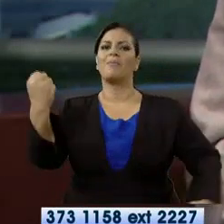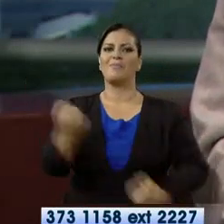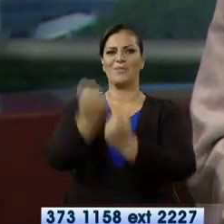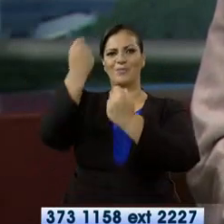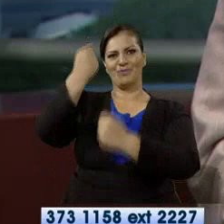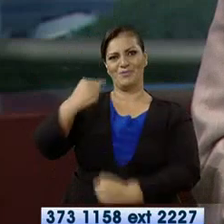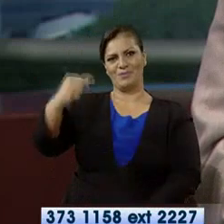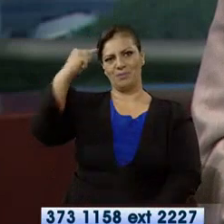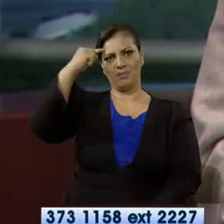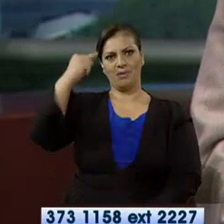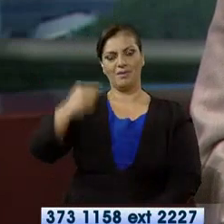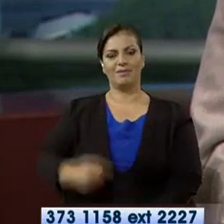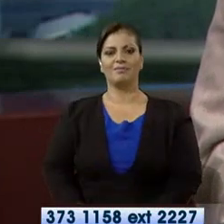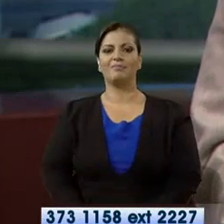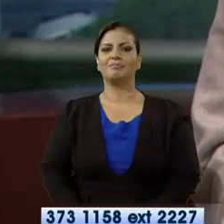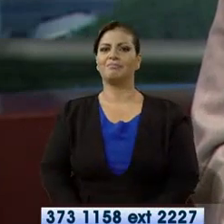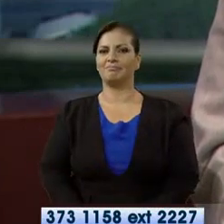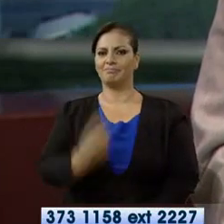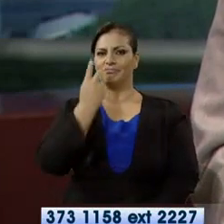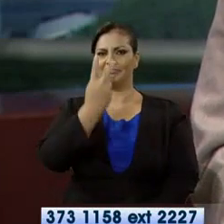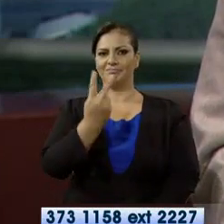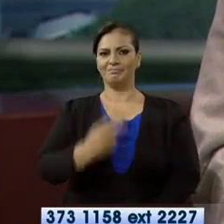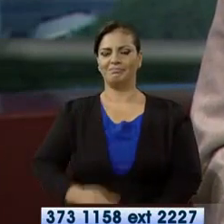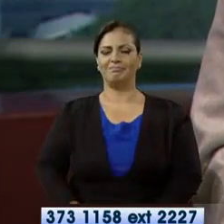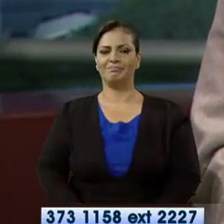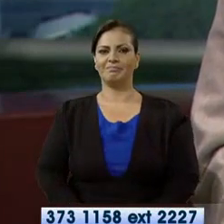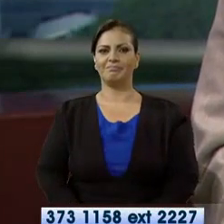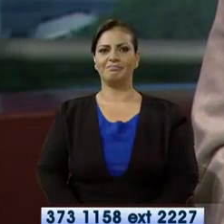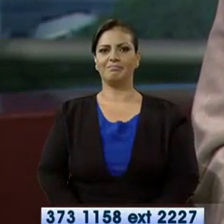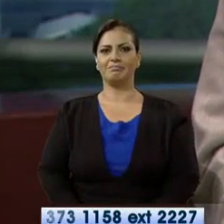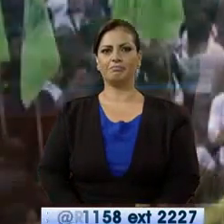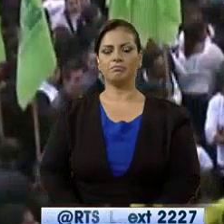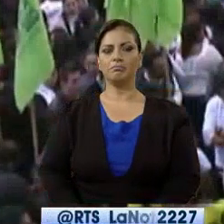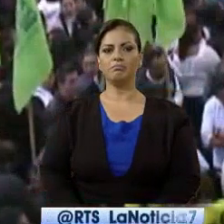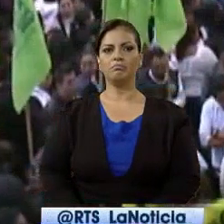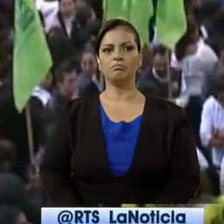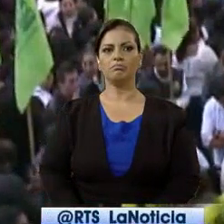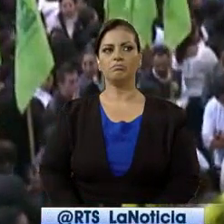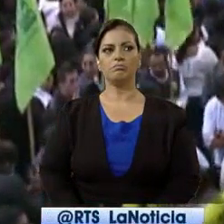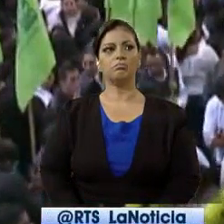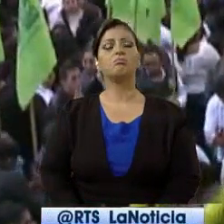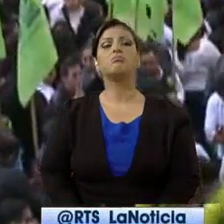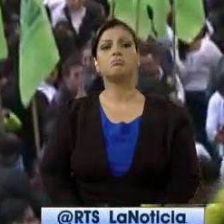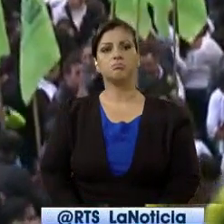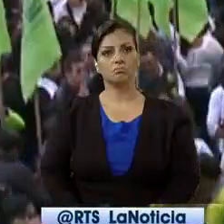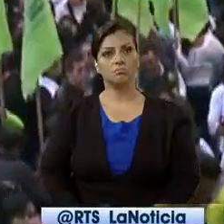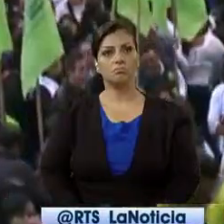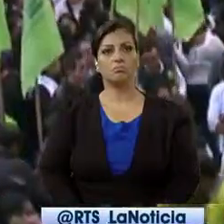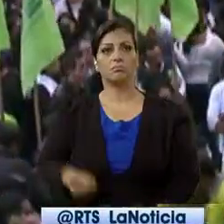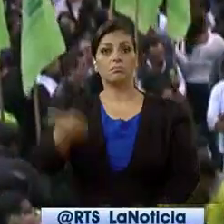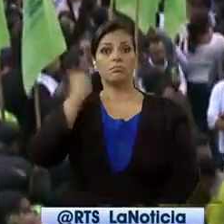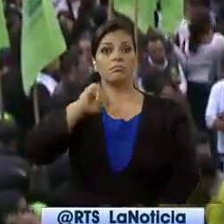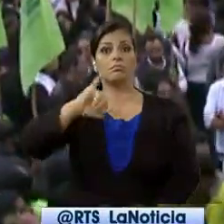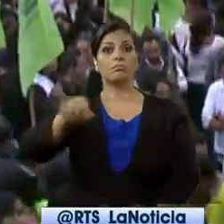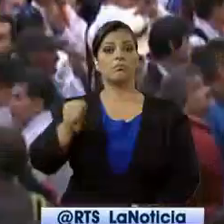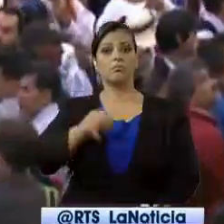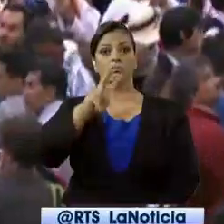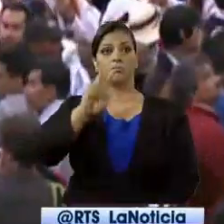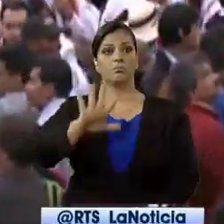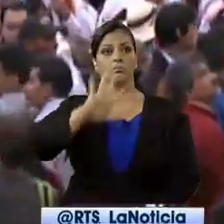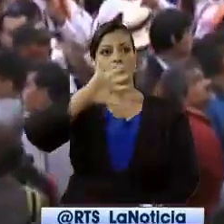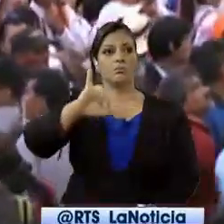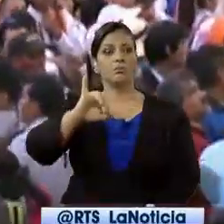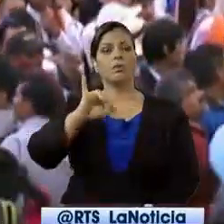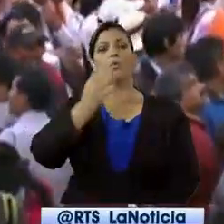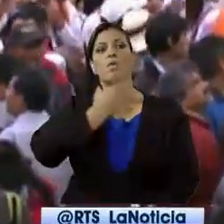Veamos el video. Pasados los 16 este jueves 25 de agosto, cientos de